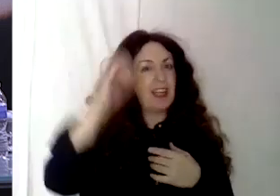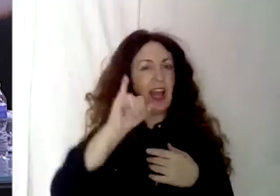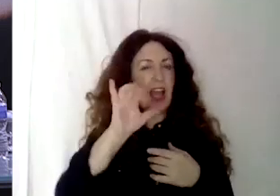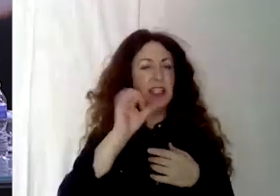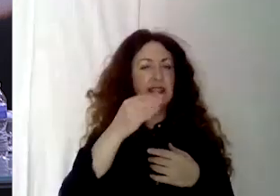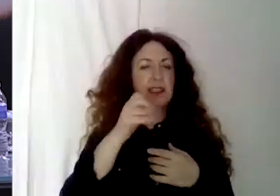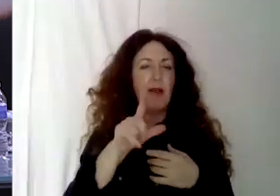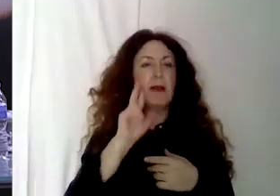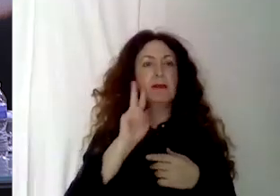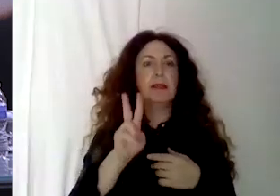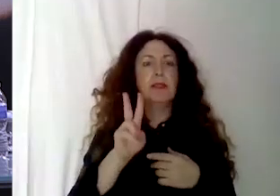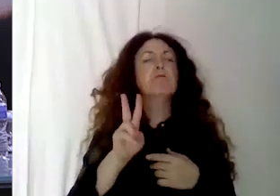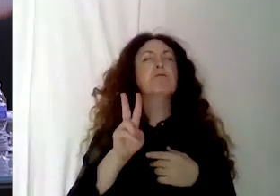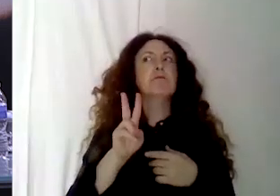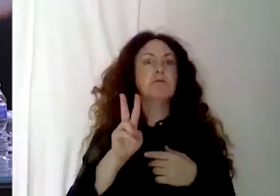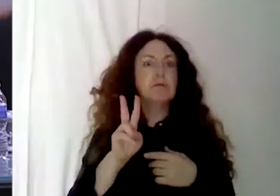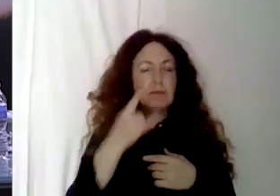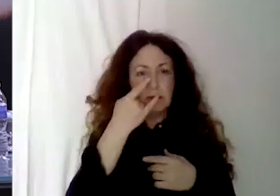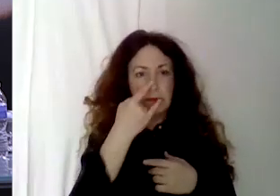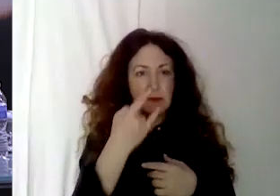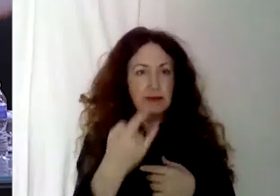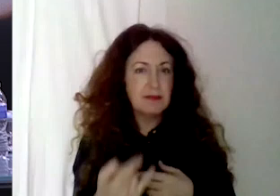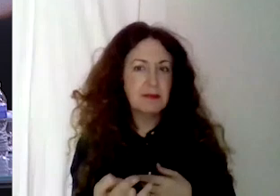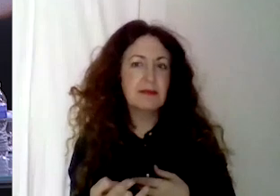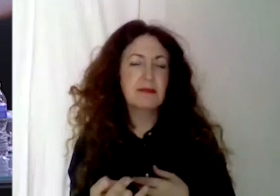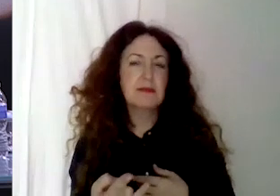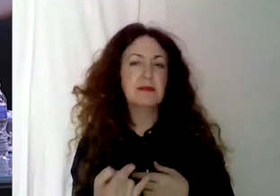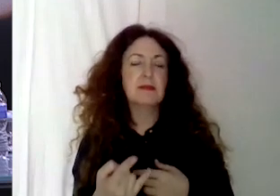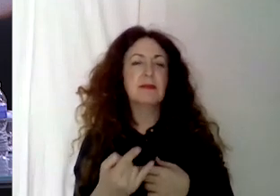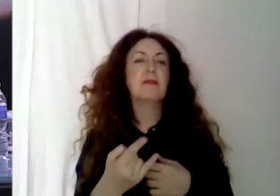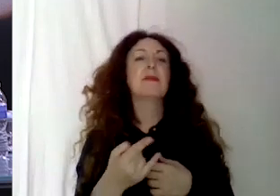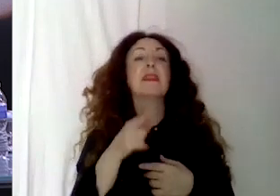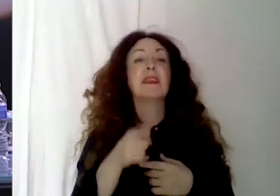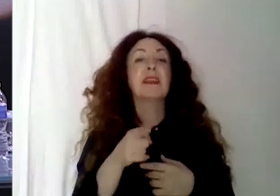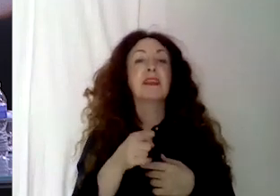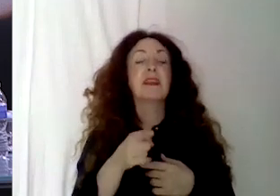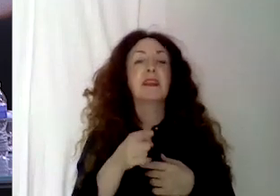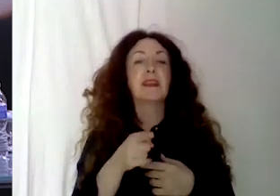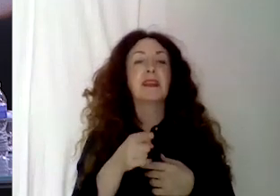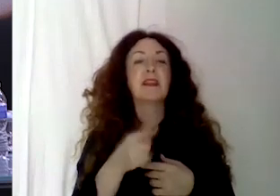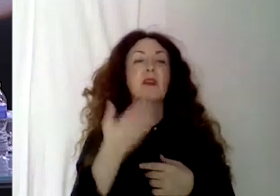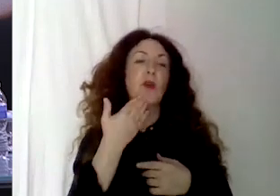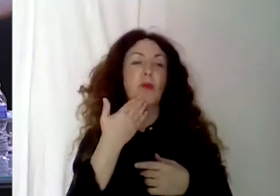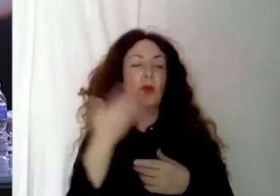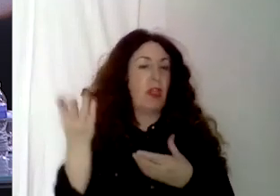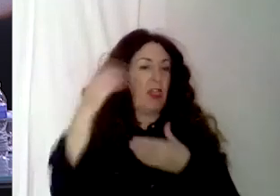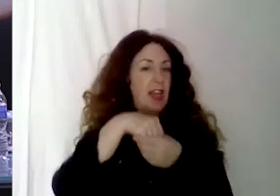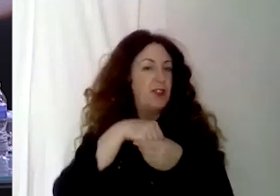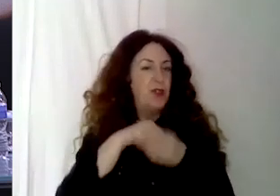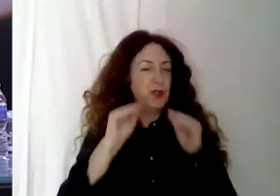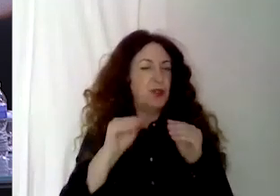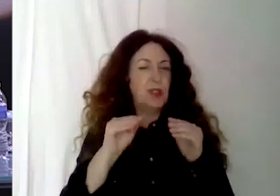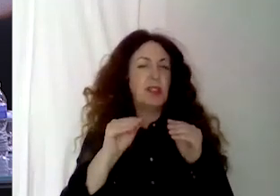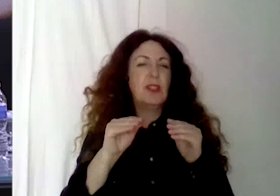La niña no querida de Anne Boleyn y de Enrique VIII, y que formaron parte de su conjunto. Y fueron